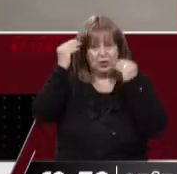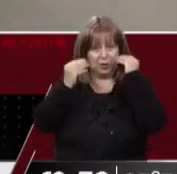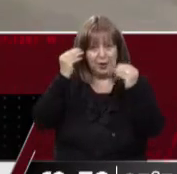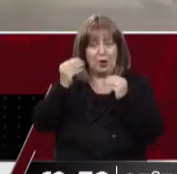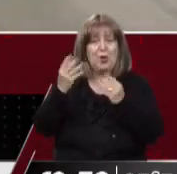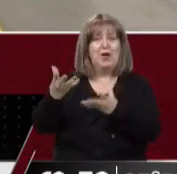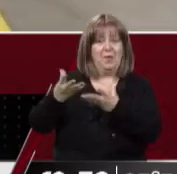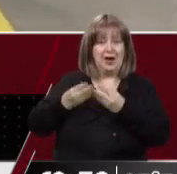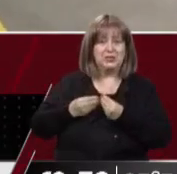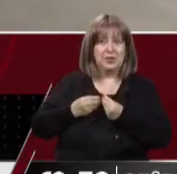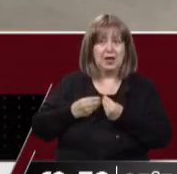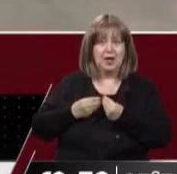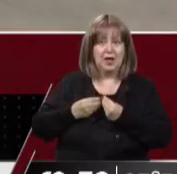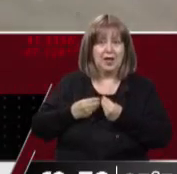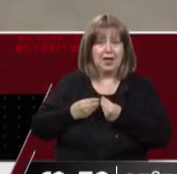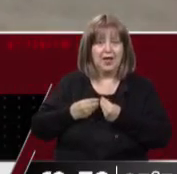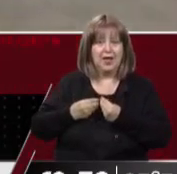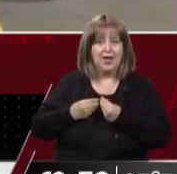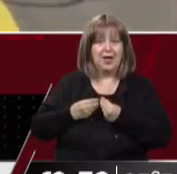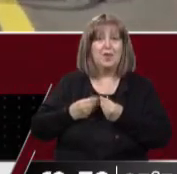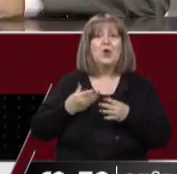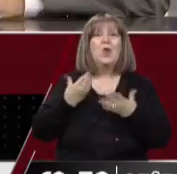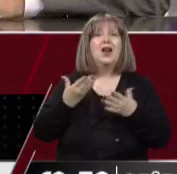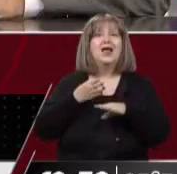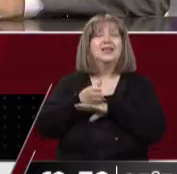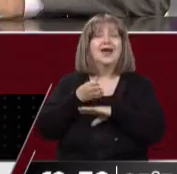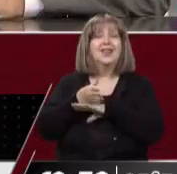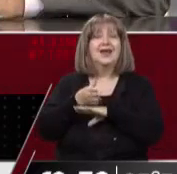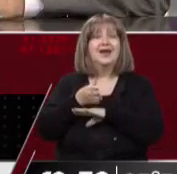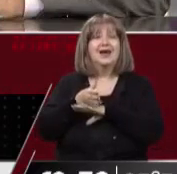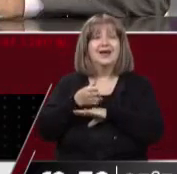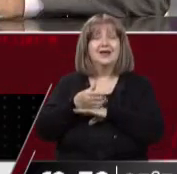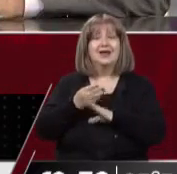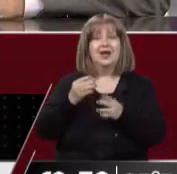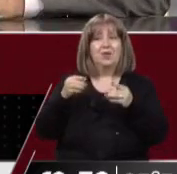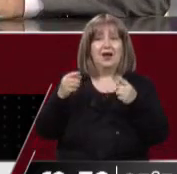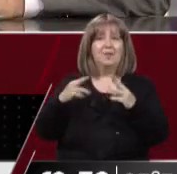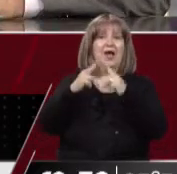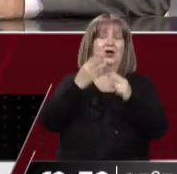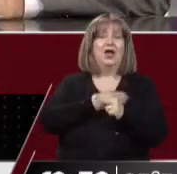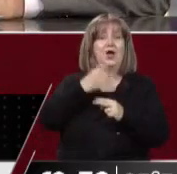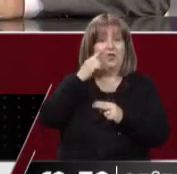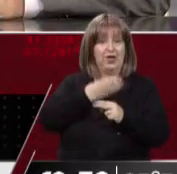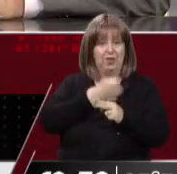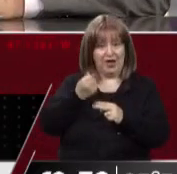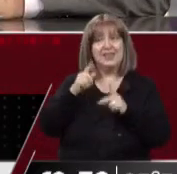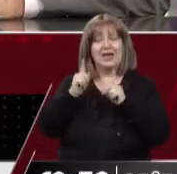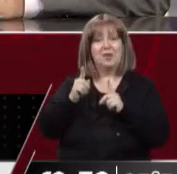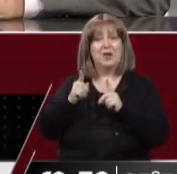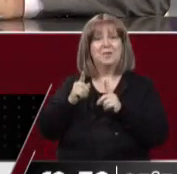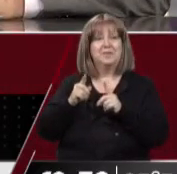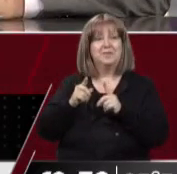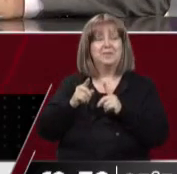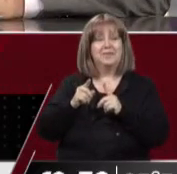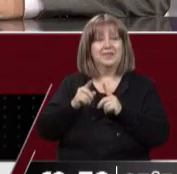así van apareciendo. Y ahí, bueno, recién tuvimos cita con gente de FIFA también, que bueno, nos brindó. Es más, estamos,